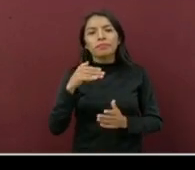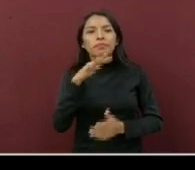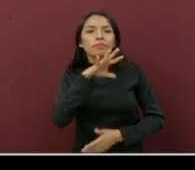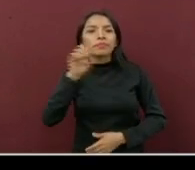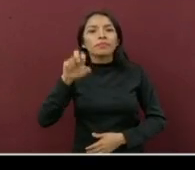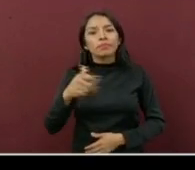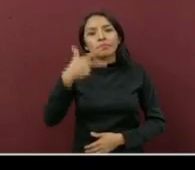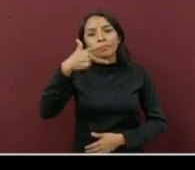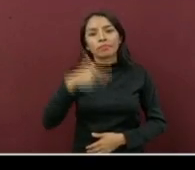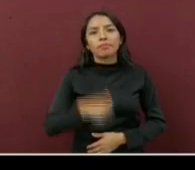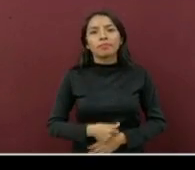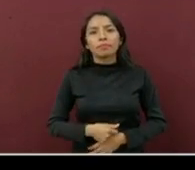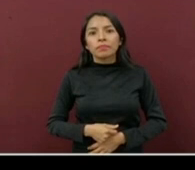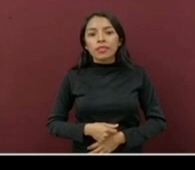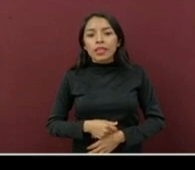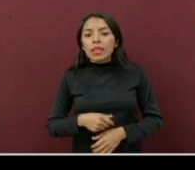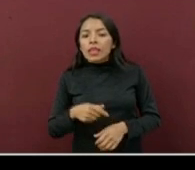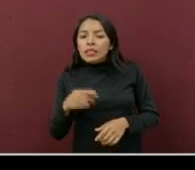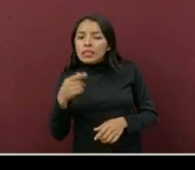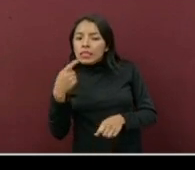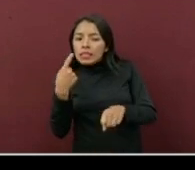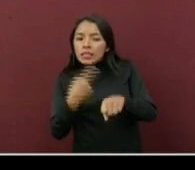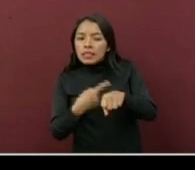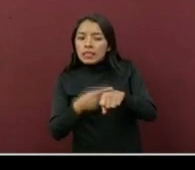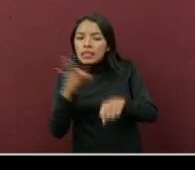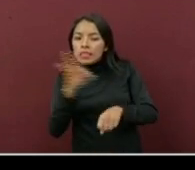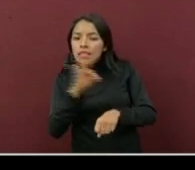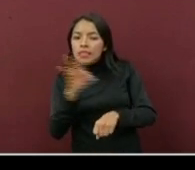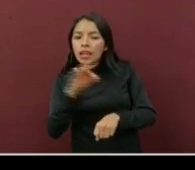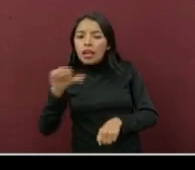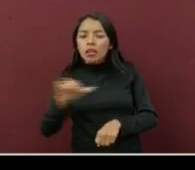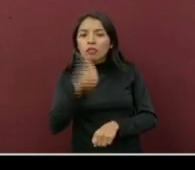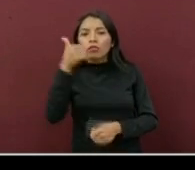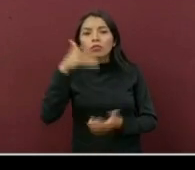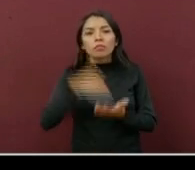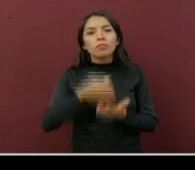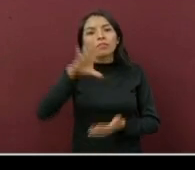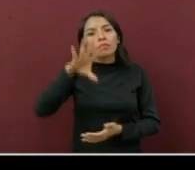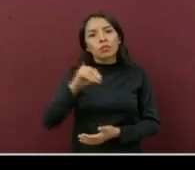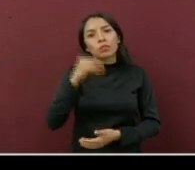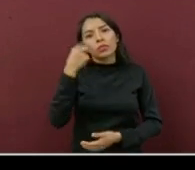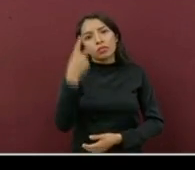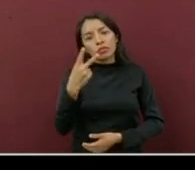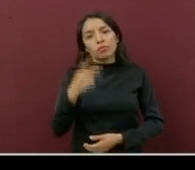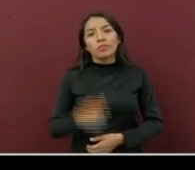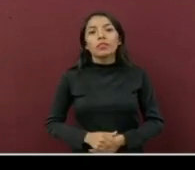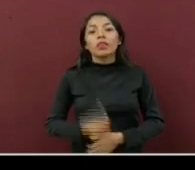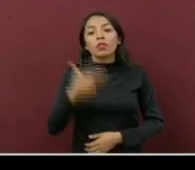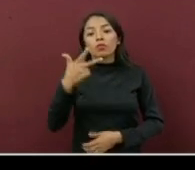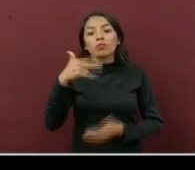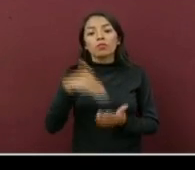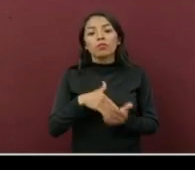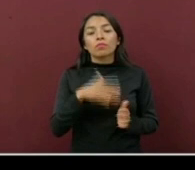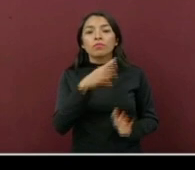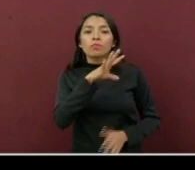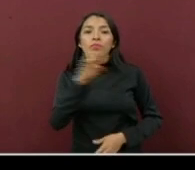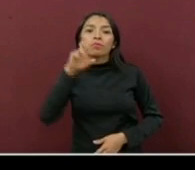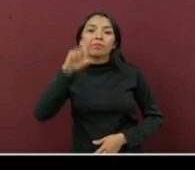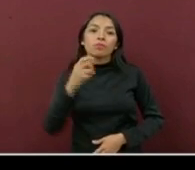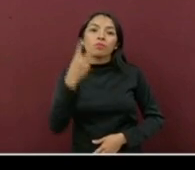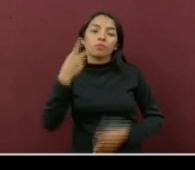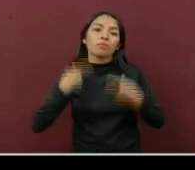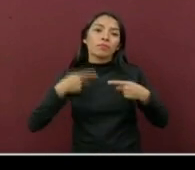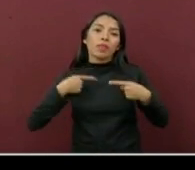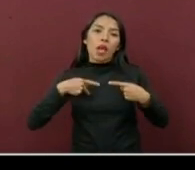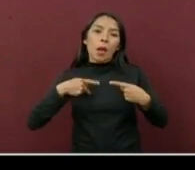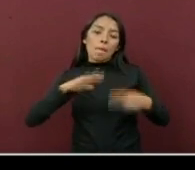1508 reportados como sospechosos 11.000 92 y 8 mil 532 pacientes han